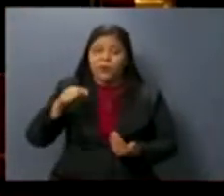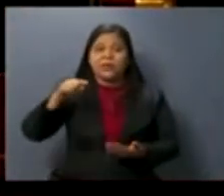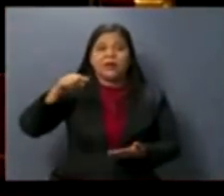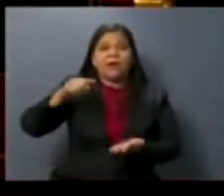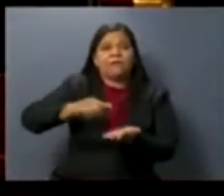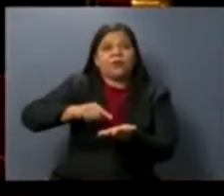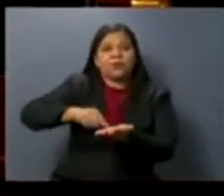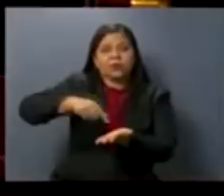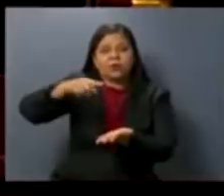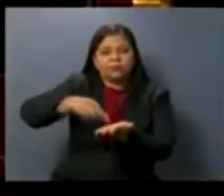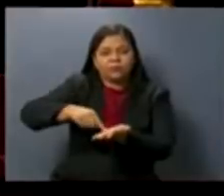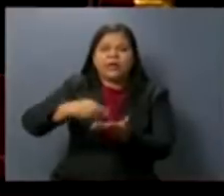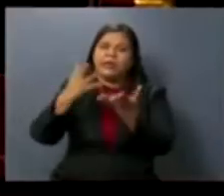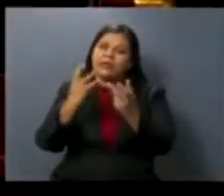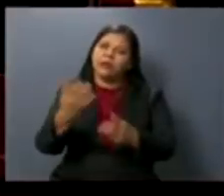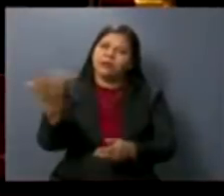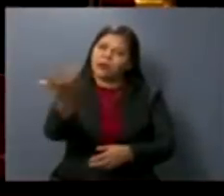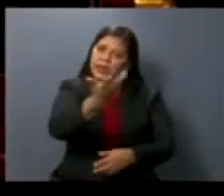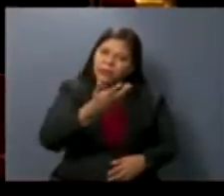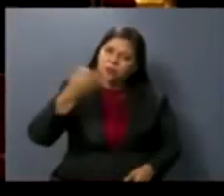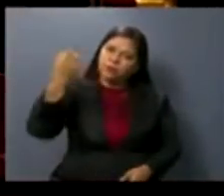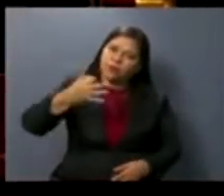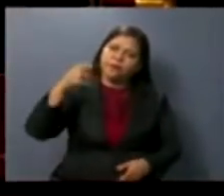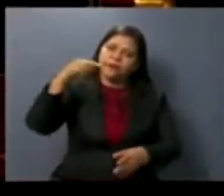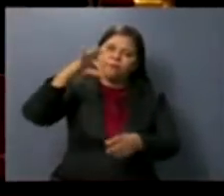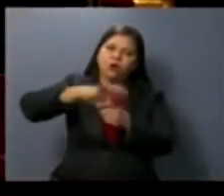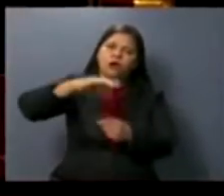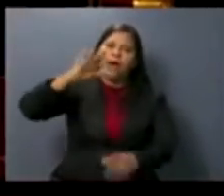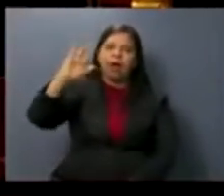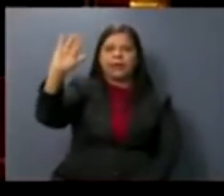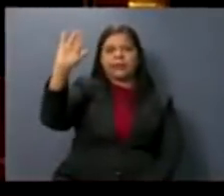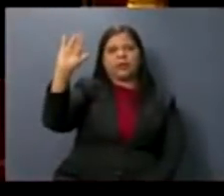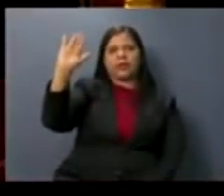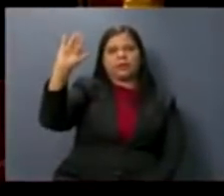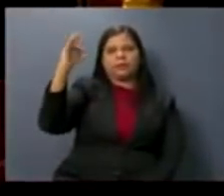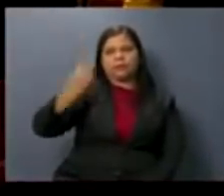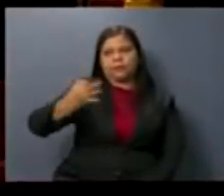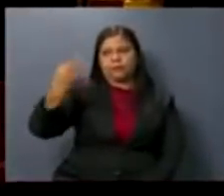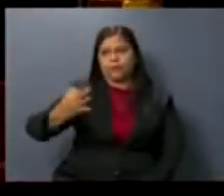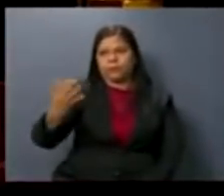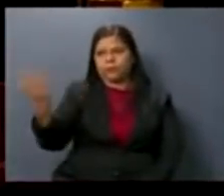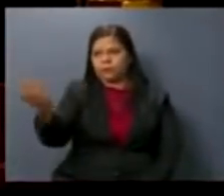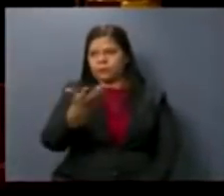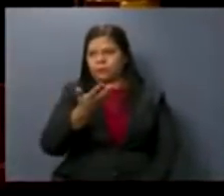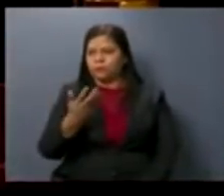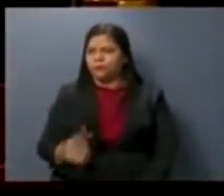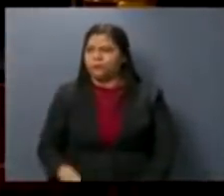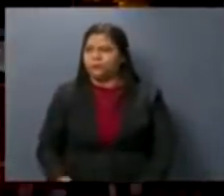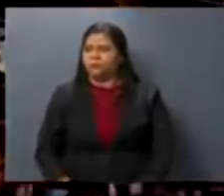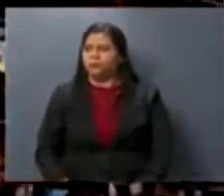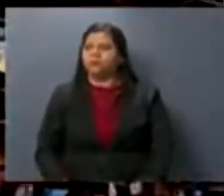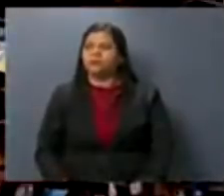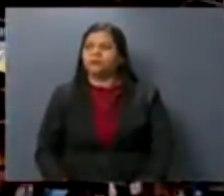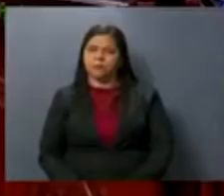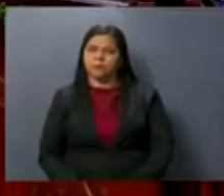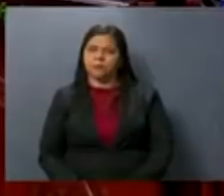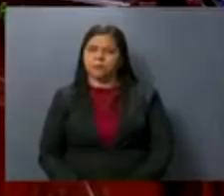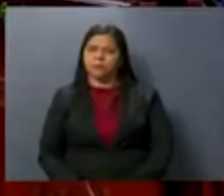marcación, pido una votación a mano alzada. Por favor, votemos.